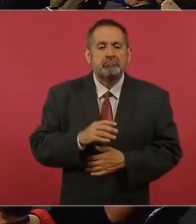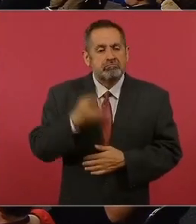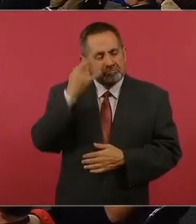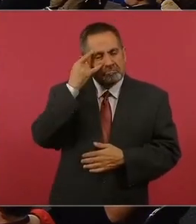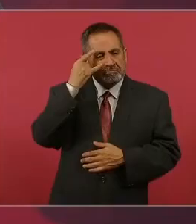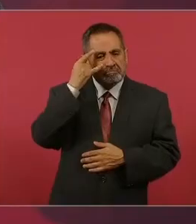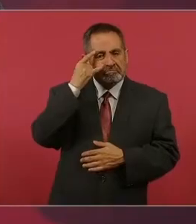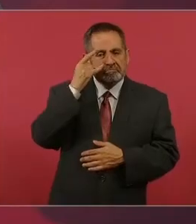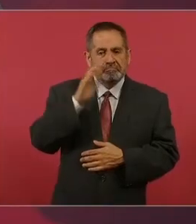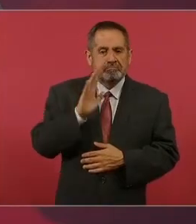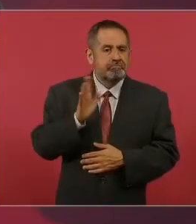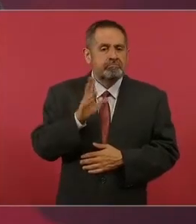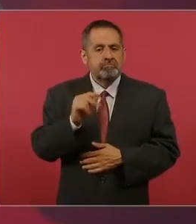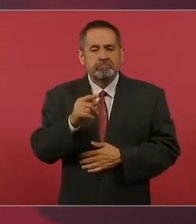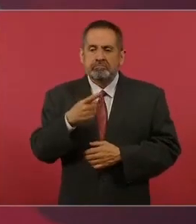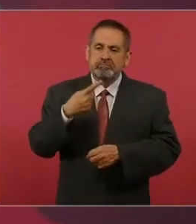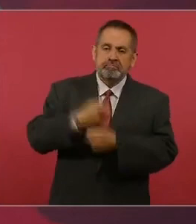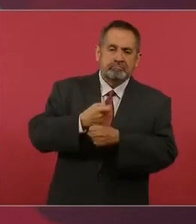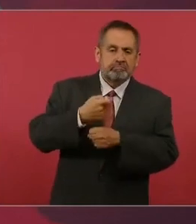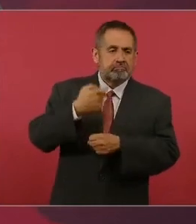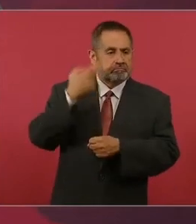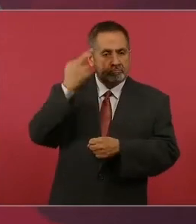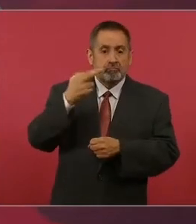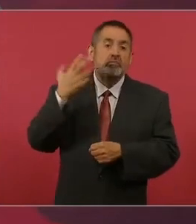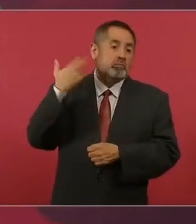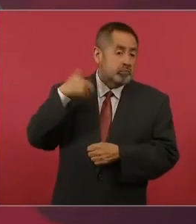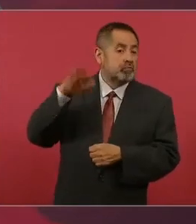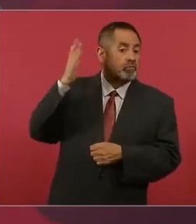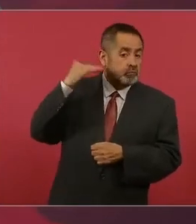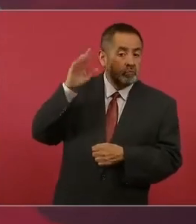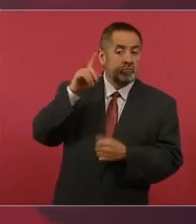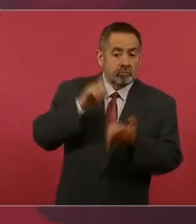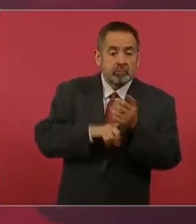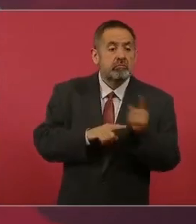el principal productor como lo fue